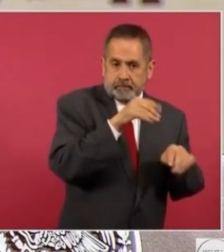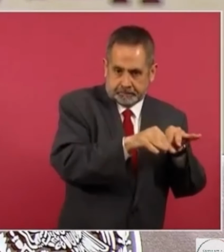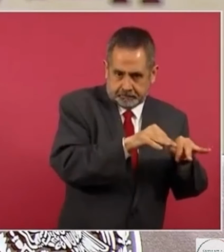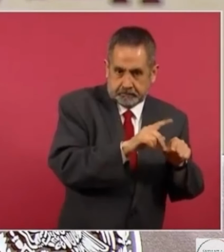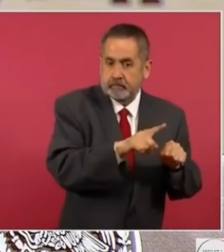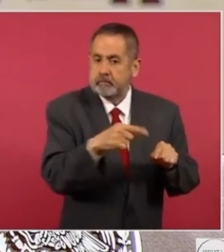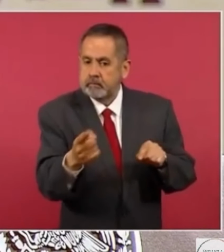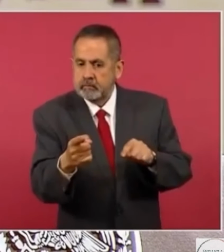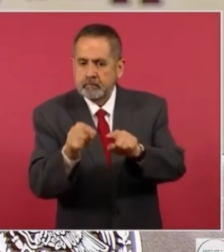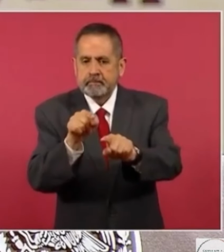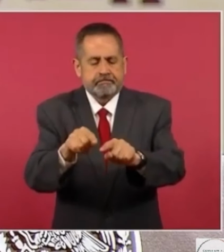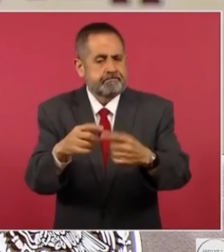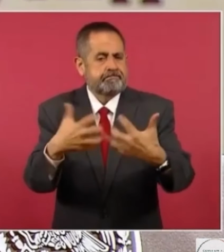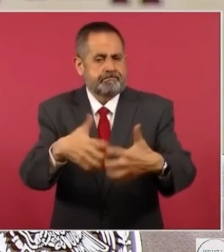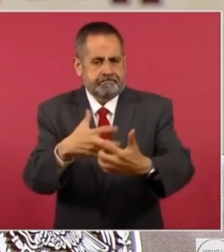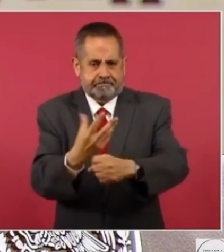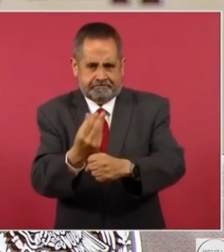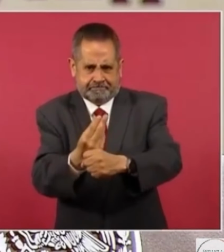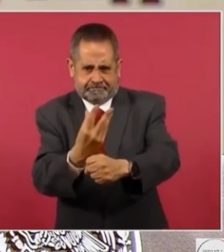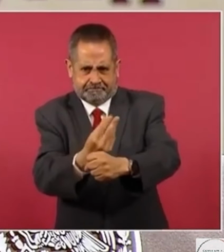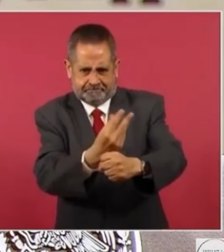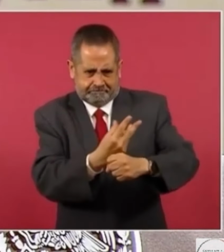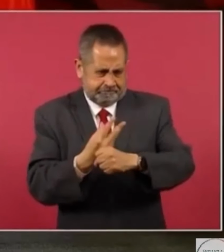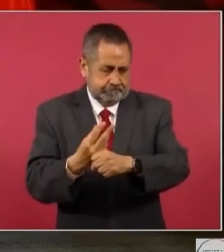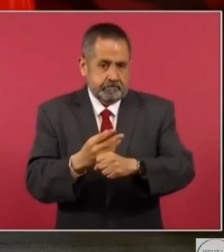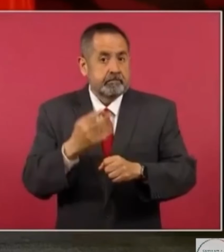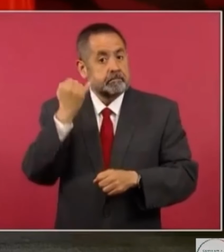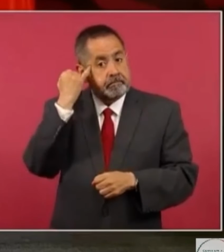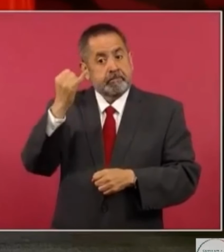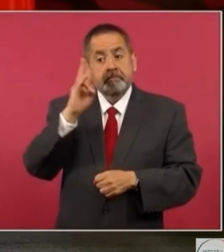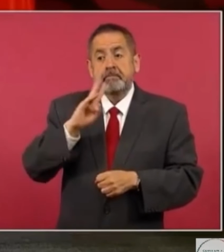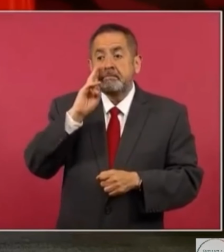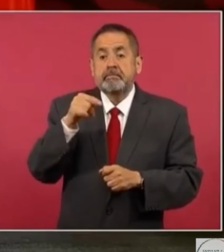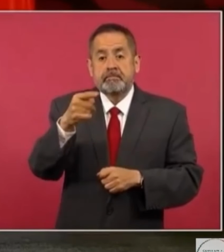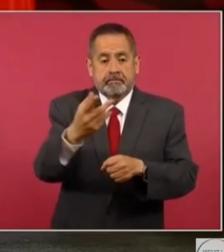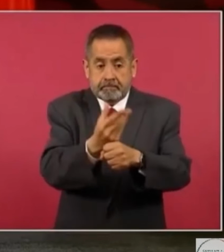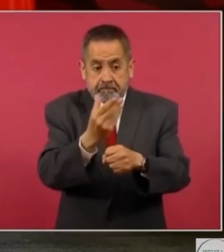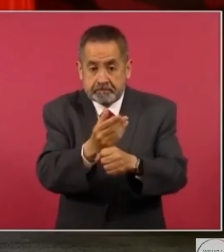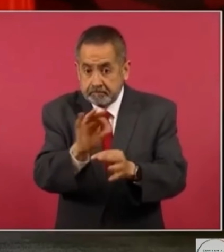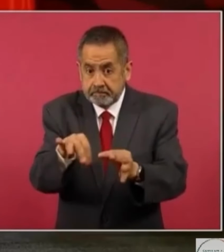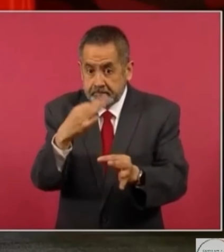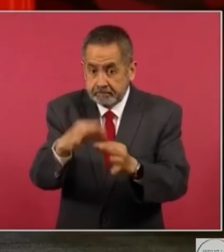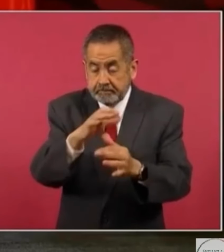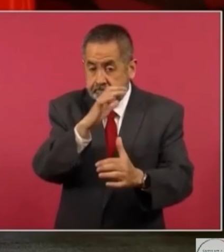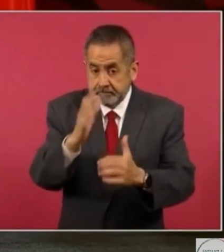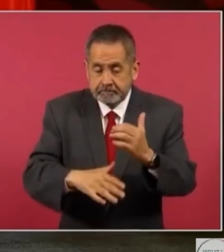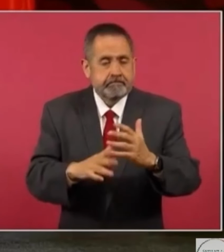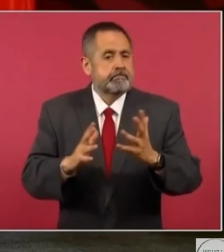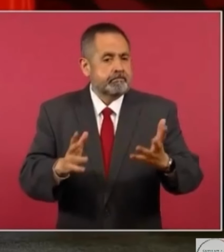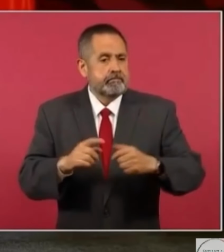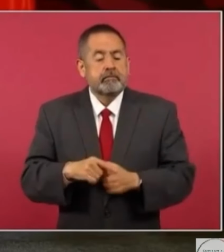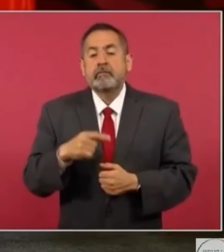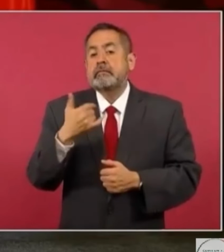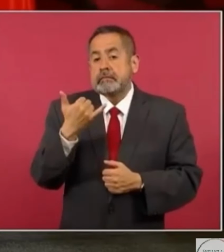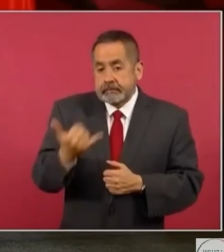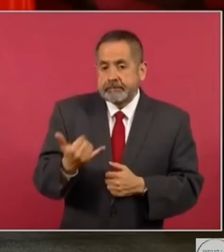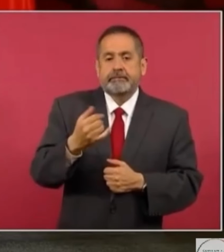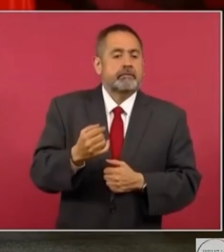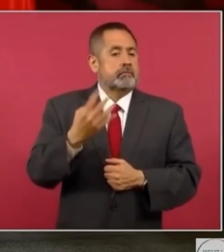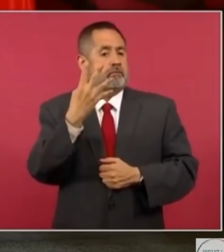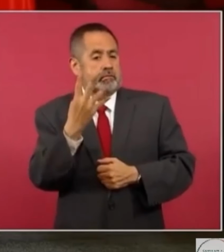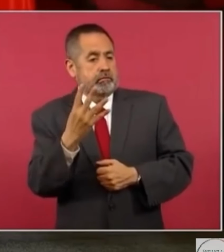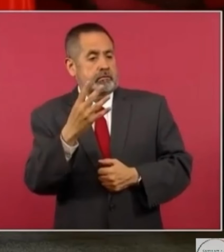idea es terminar la segunda planta reparada, y de cuatro plantas de amoníaco que producen la